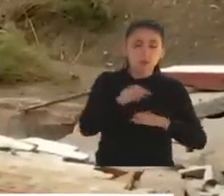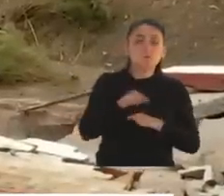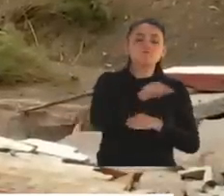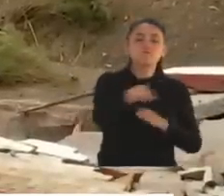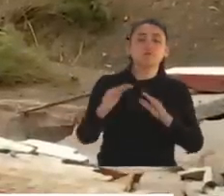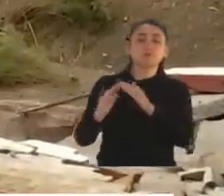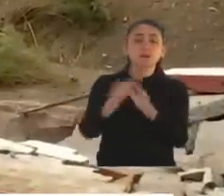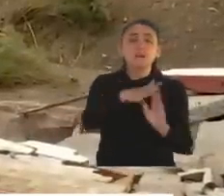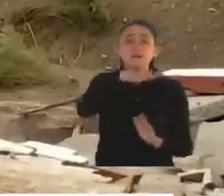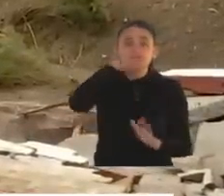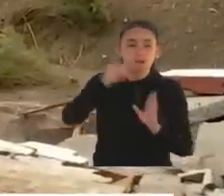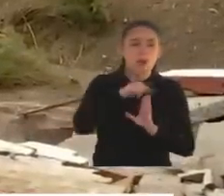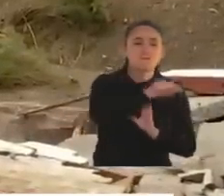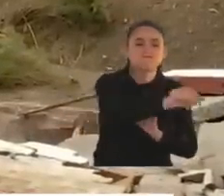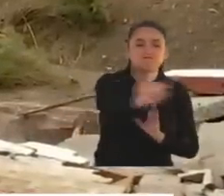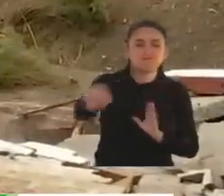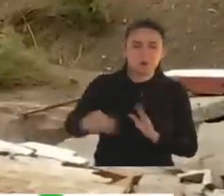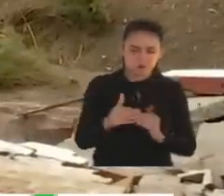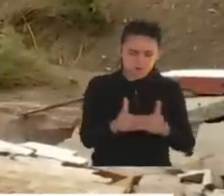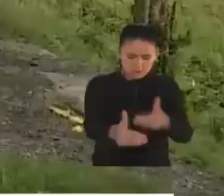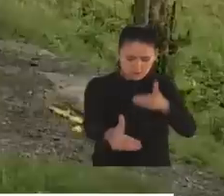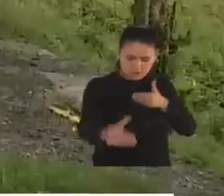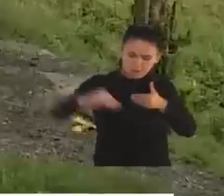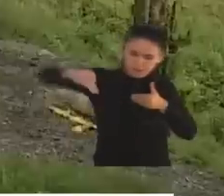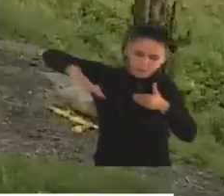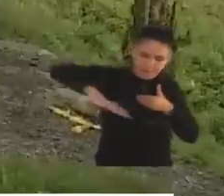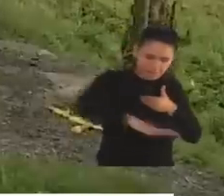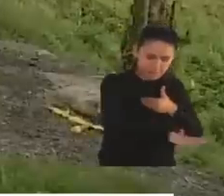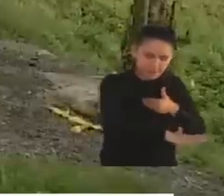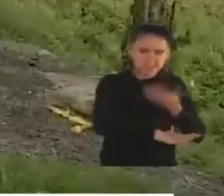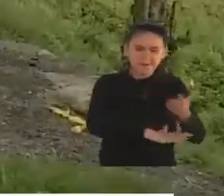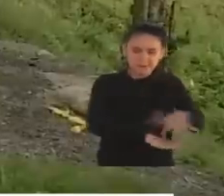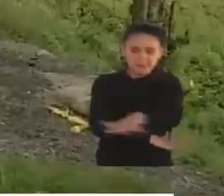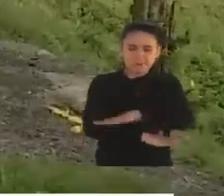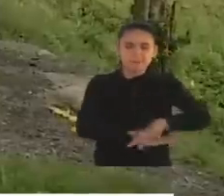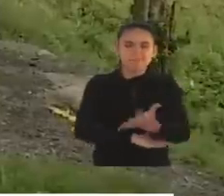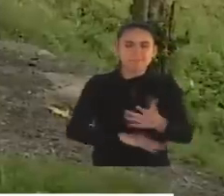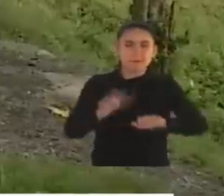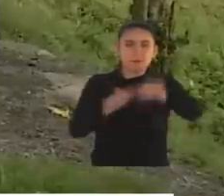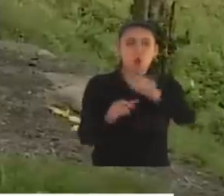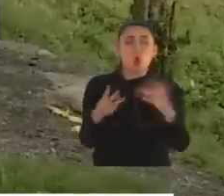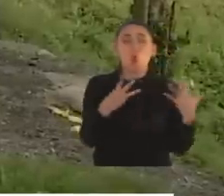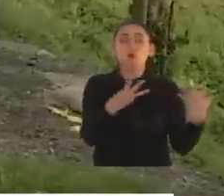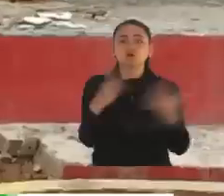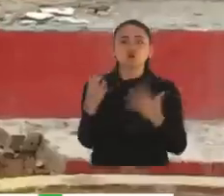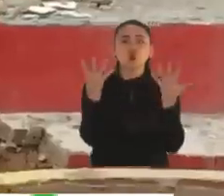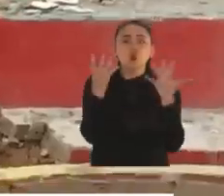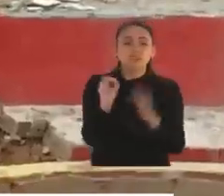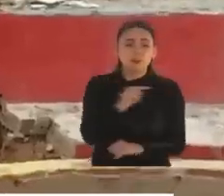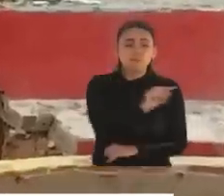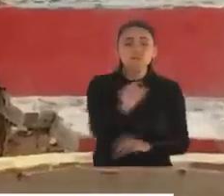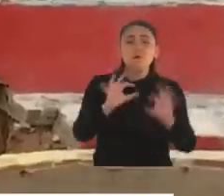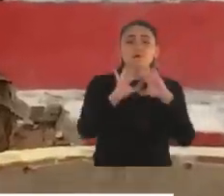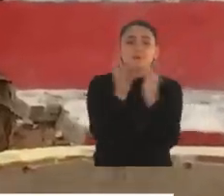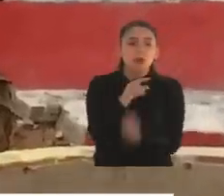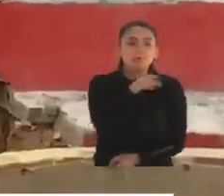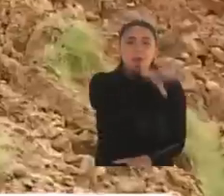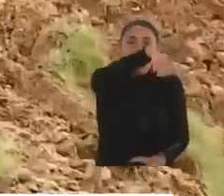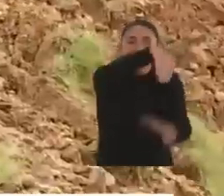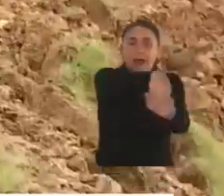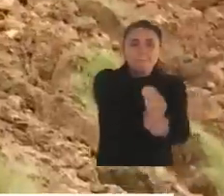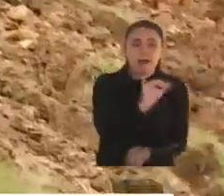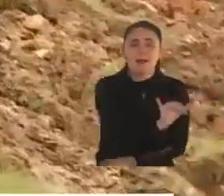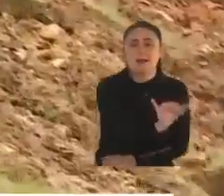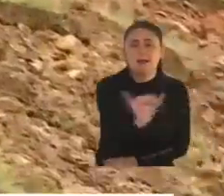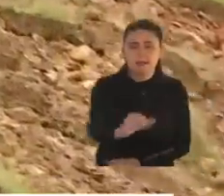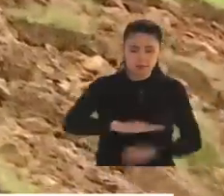incomunicadas y que tienen graves problemas de suministros. Son 890 familias de 11 veredas que están confinadas al otro lado